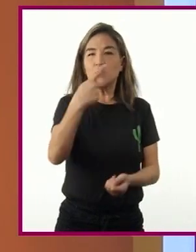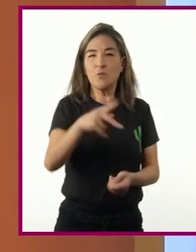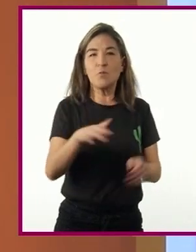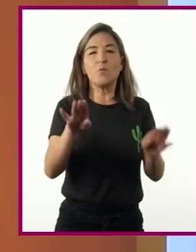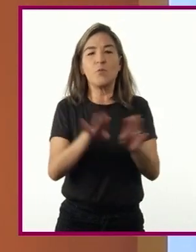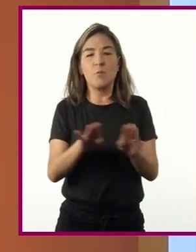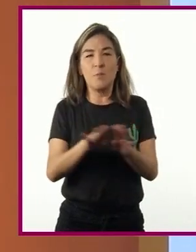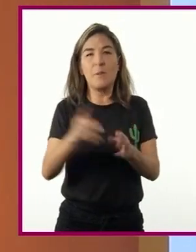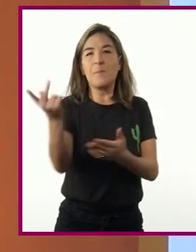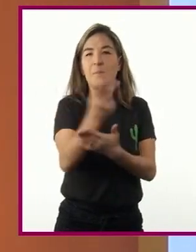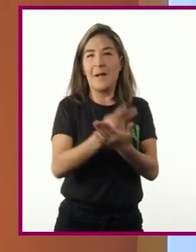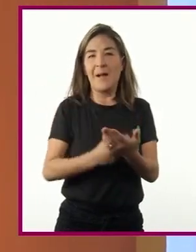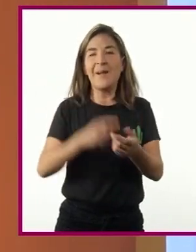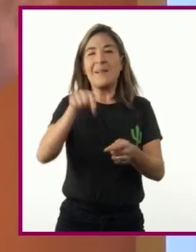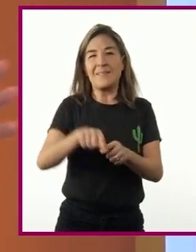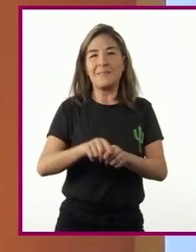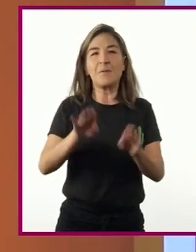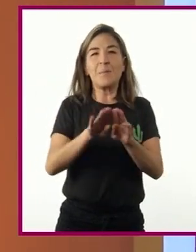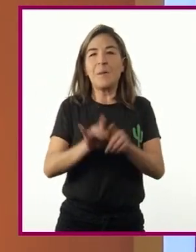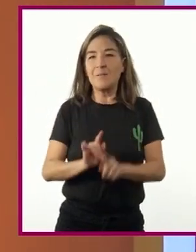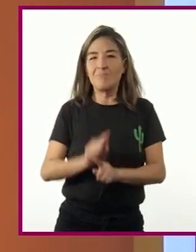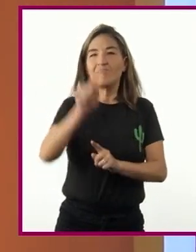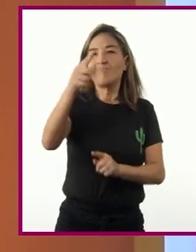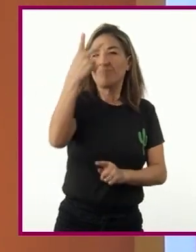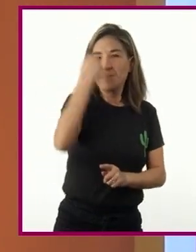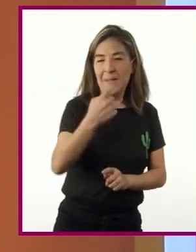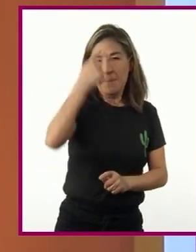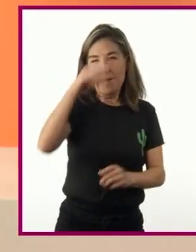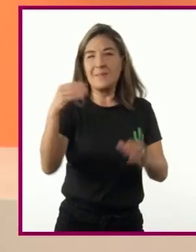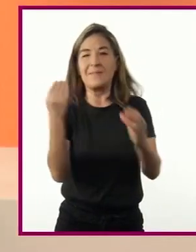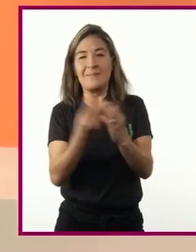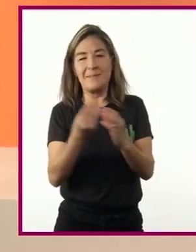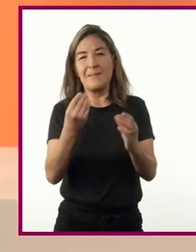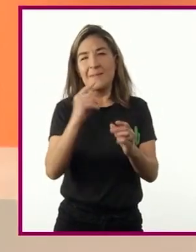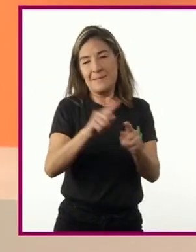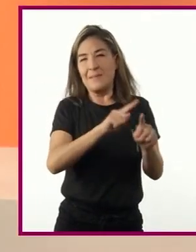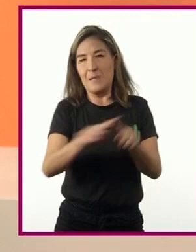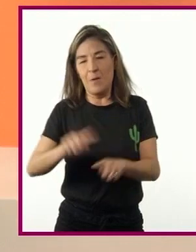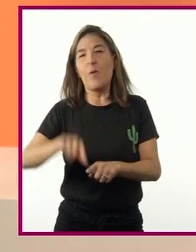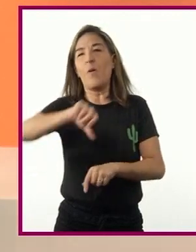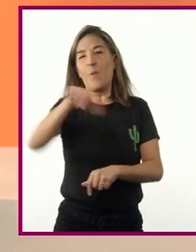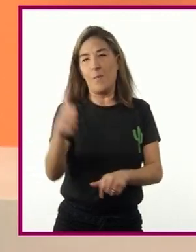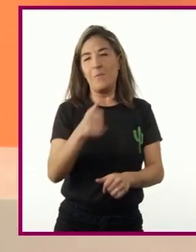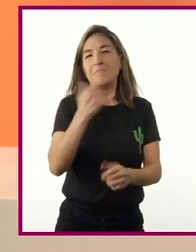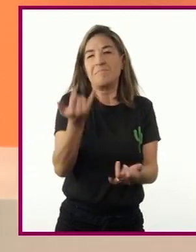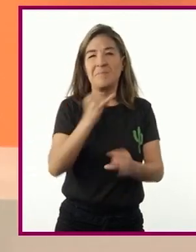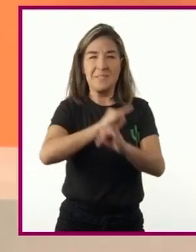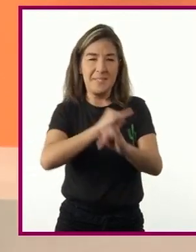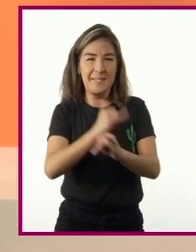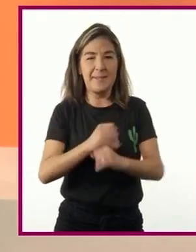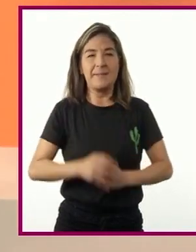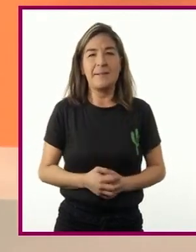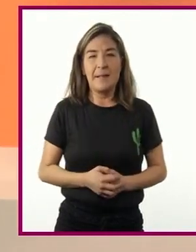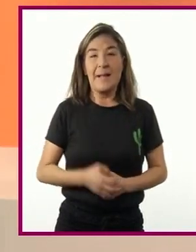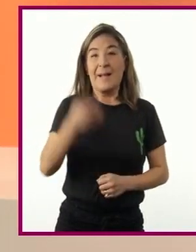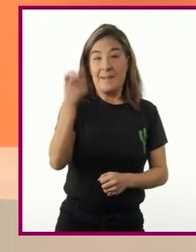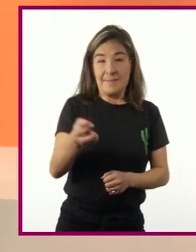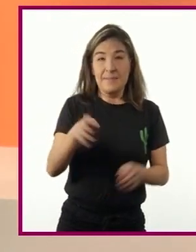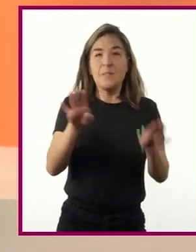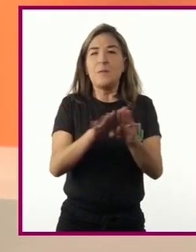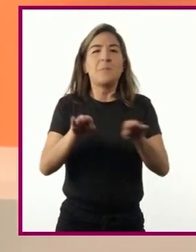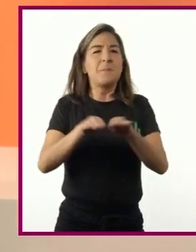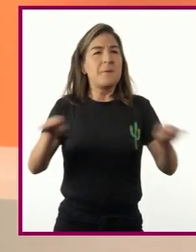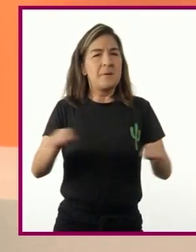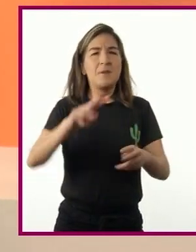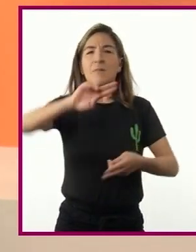llegan los programas de televisión, entre otros medios de comunicación. Muy bien, de hecho, para medir el universo